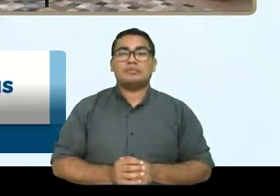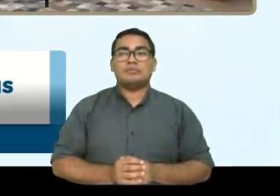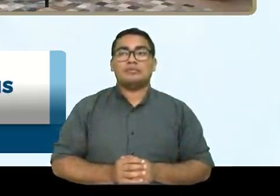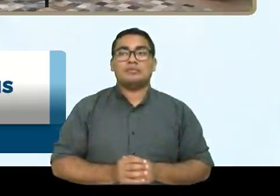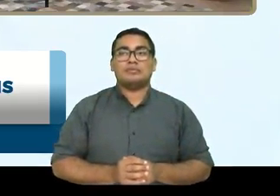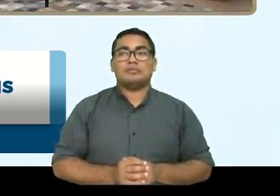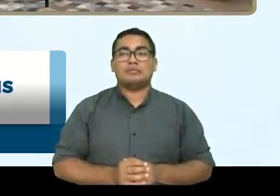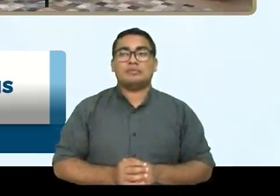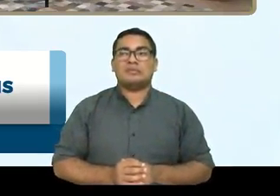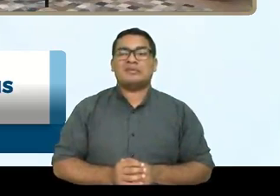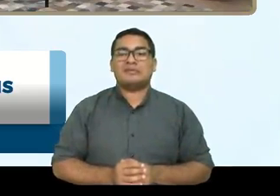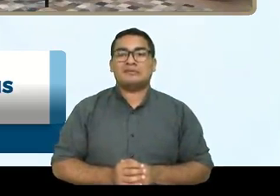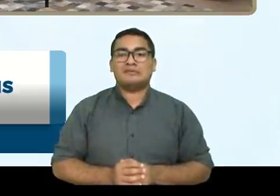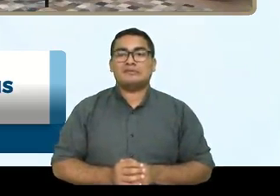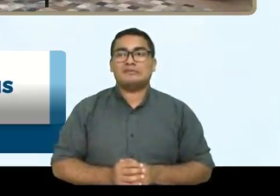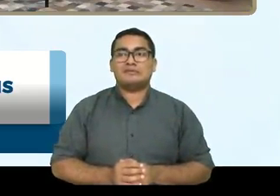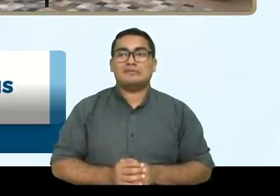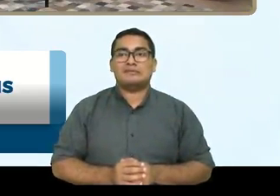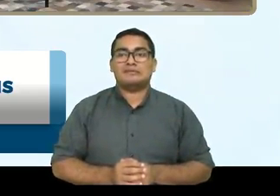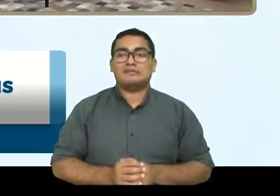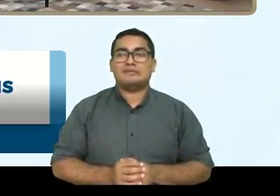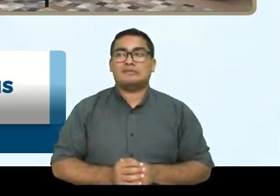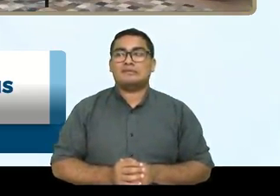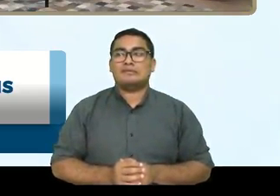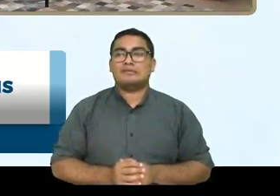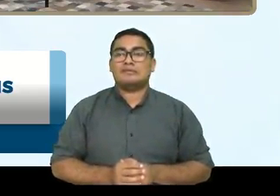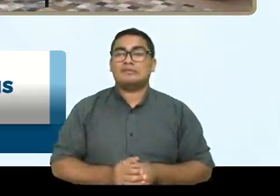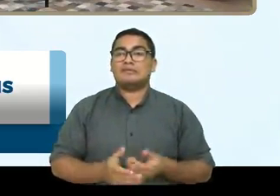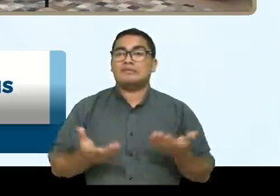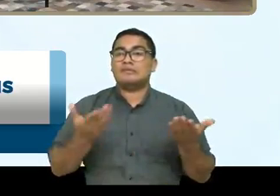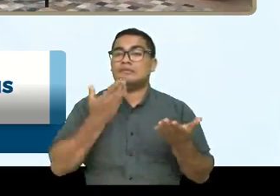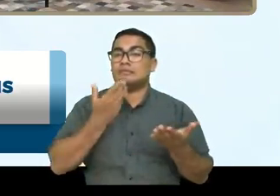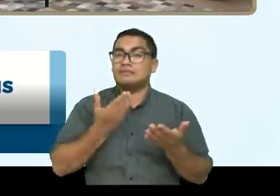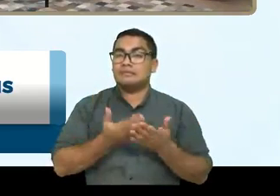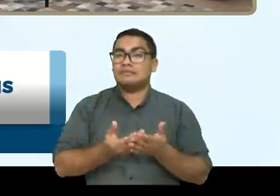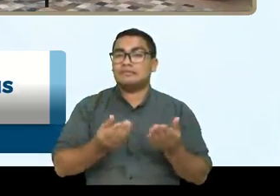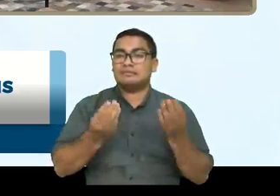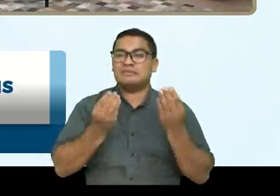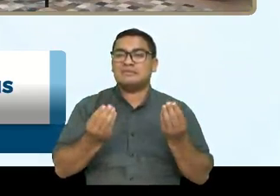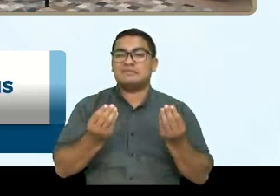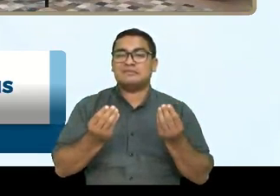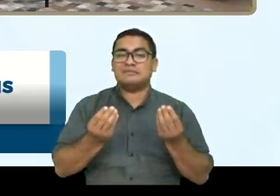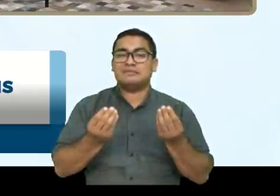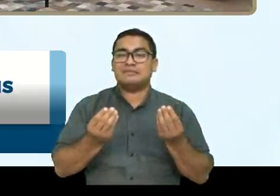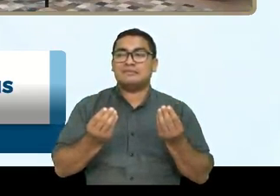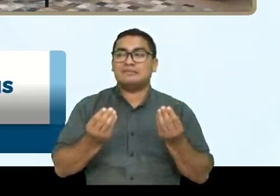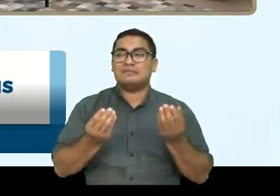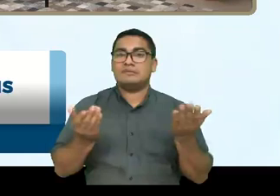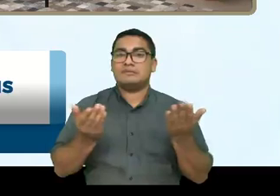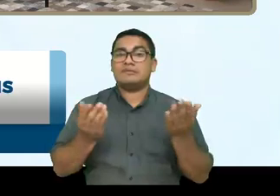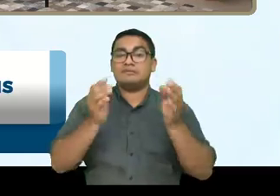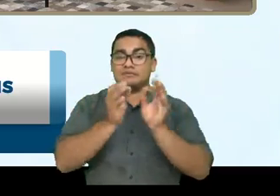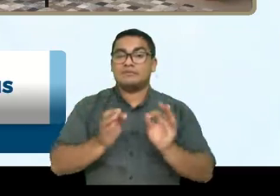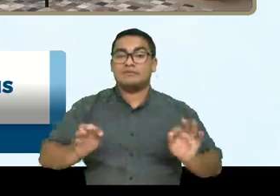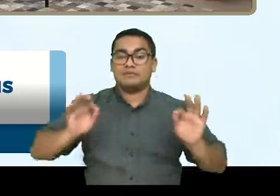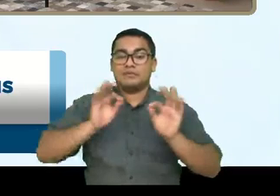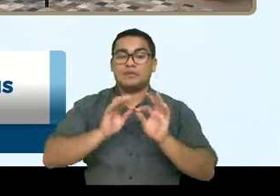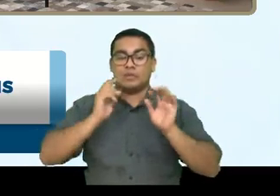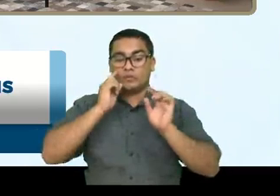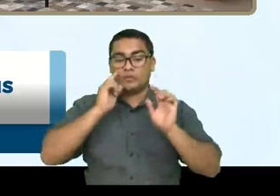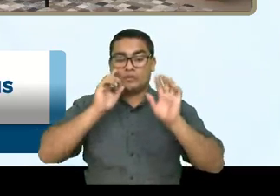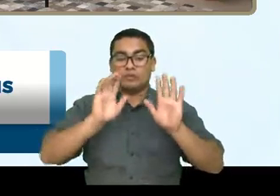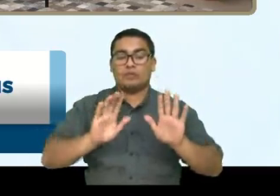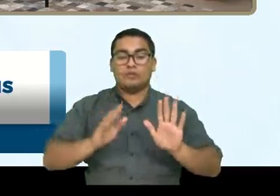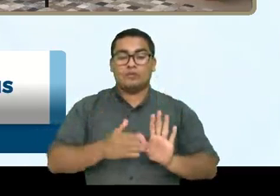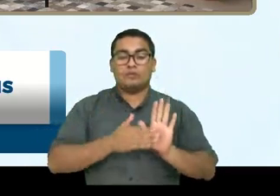esporádicos. Son muy esporádicos. Es importante aclarar gracias la población. Gracias a esto, ¿verdad? Pero no hemos de bajar la guardia, por eso nuestro modelo de salud,